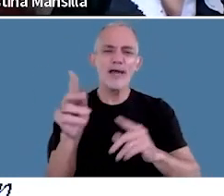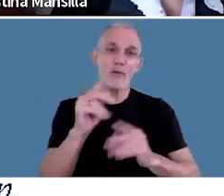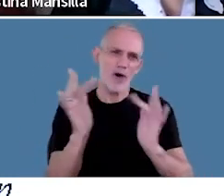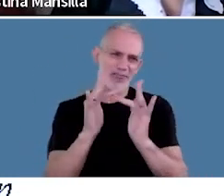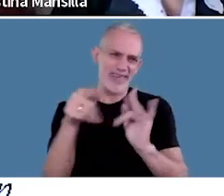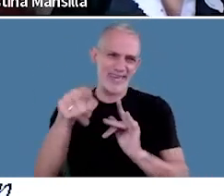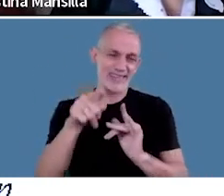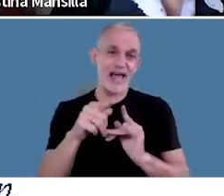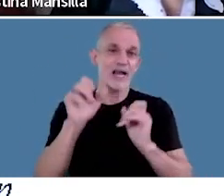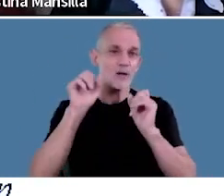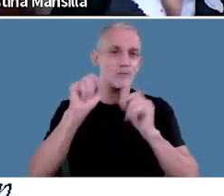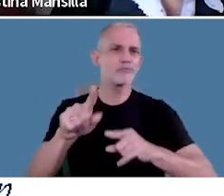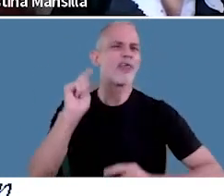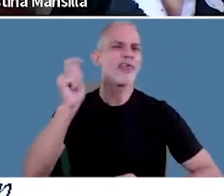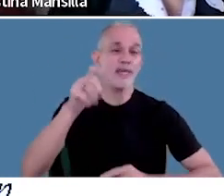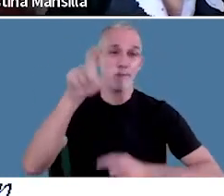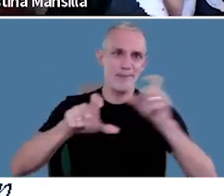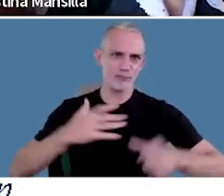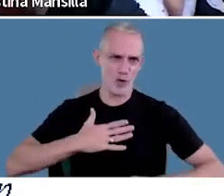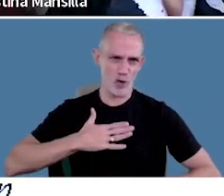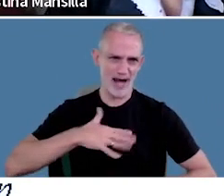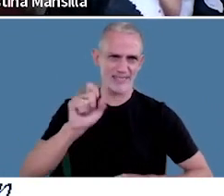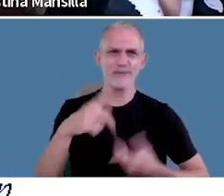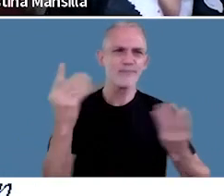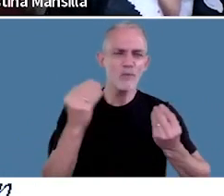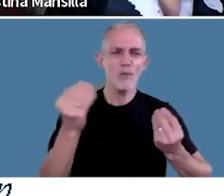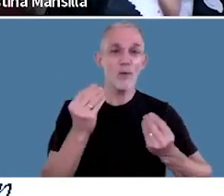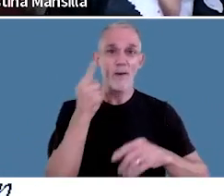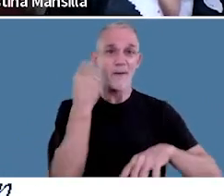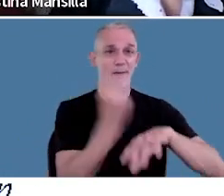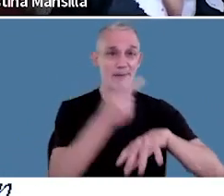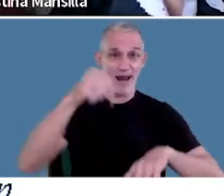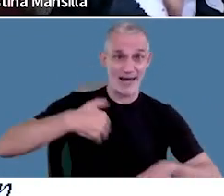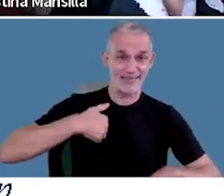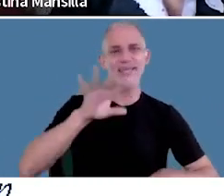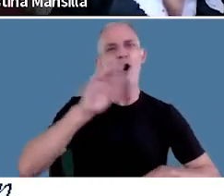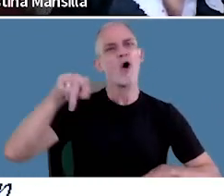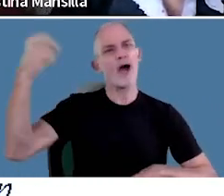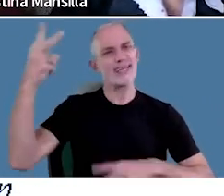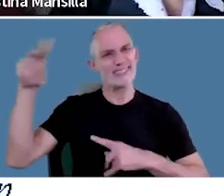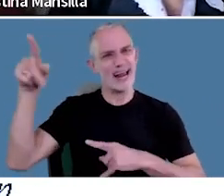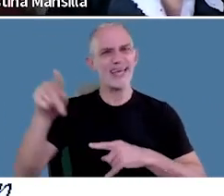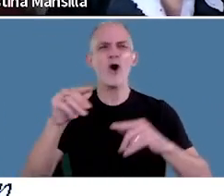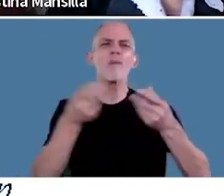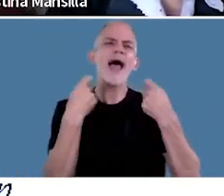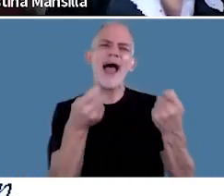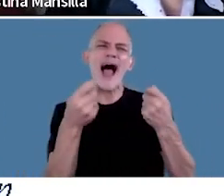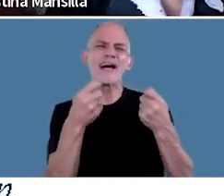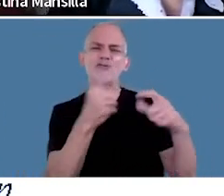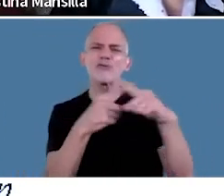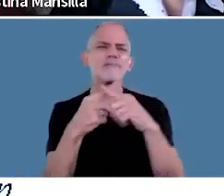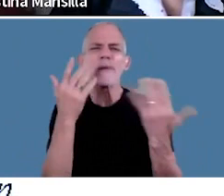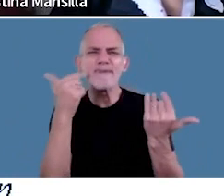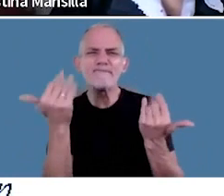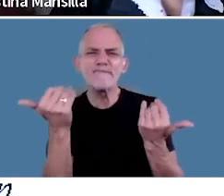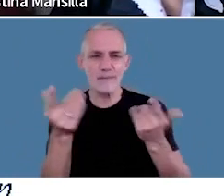por cuenta y orden de personas humanas, ya sean residentes en el país o en el exterior, el nivel de gastos. Con lo cual, las personas